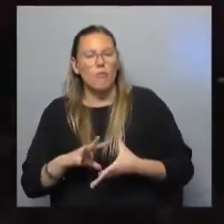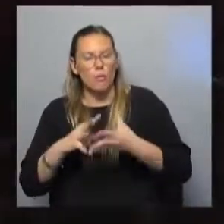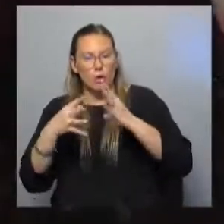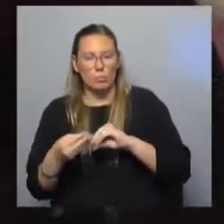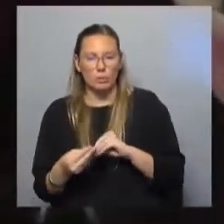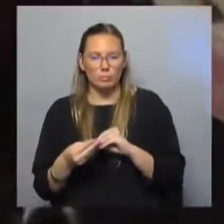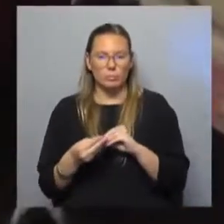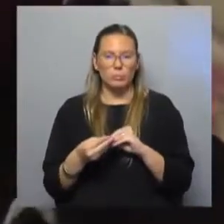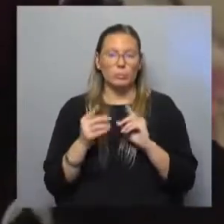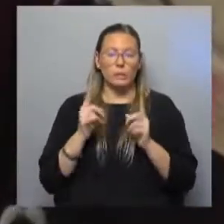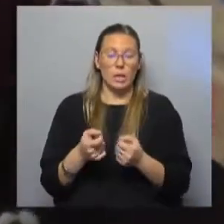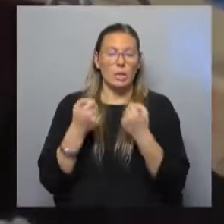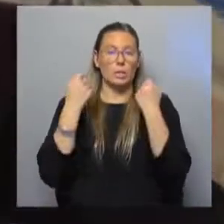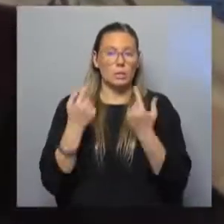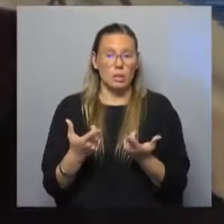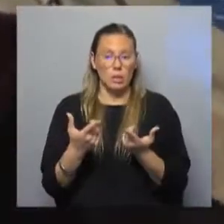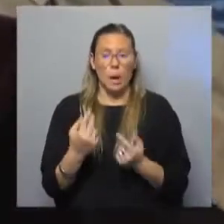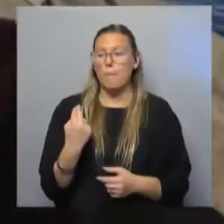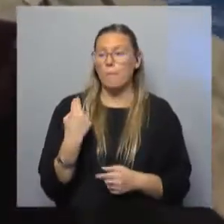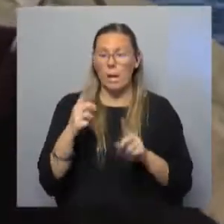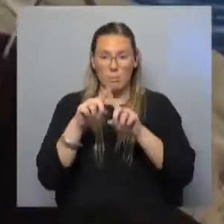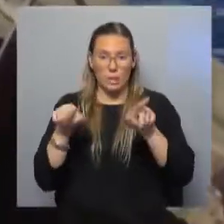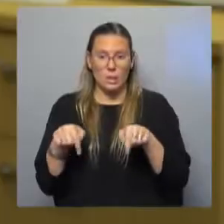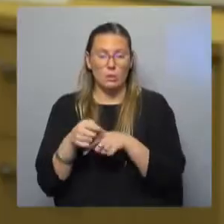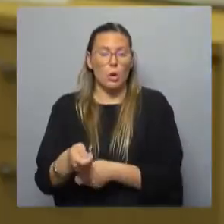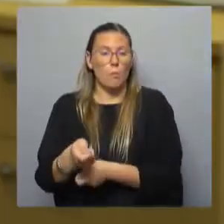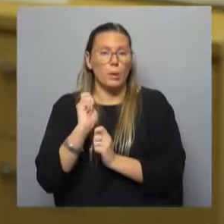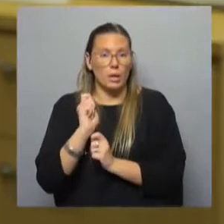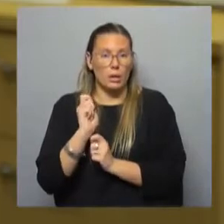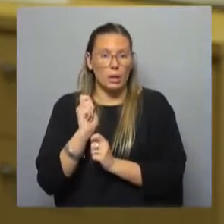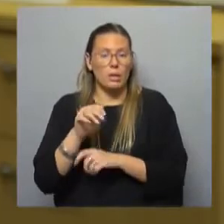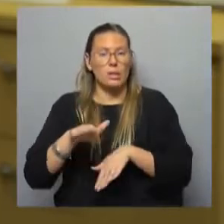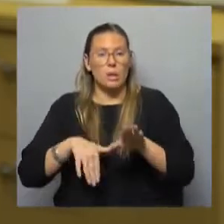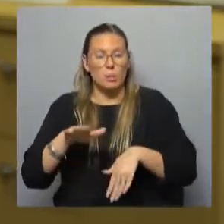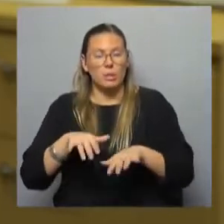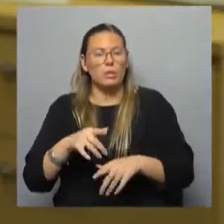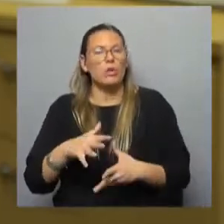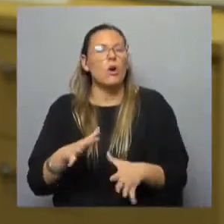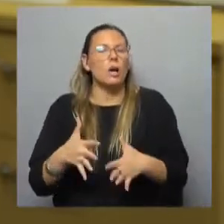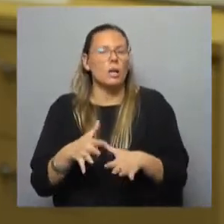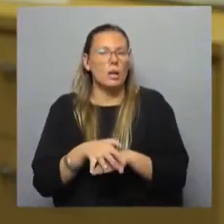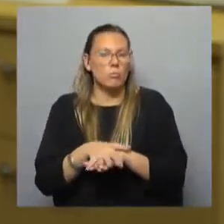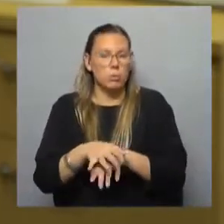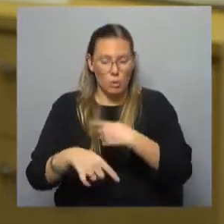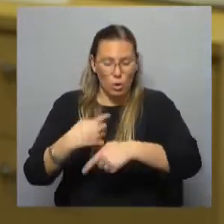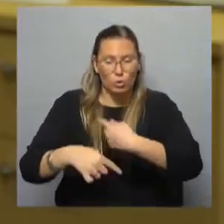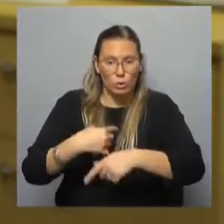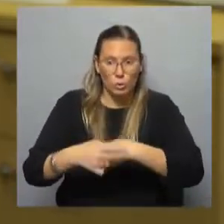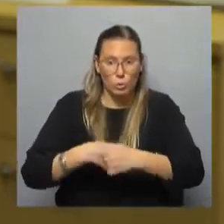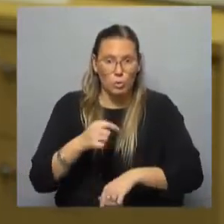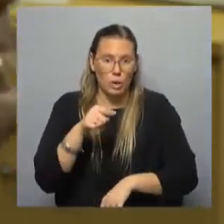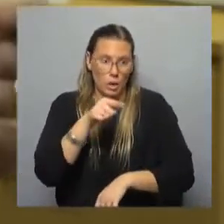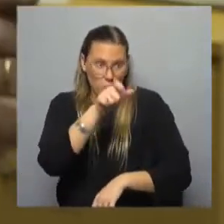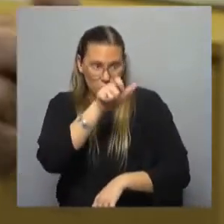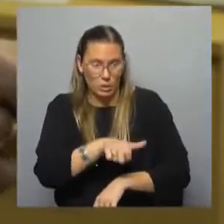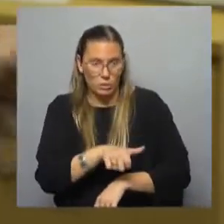se otorga un permiso de pesca a los pescadores en función de la captura sostenible a la cual